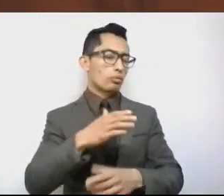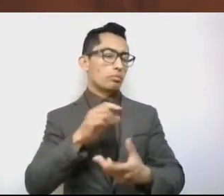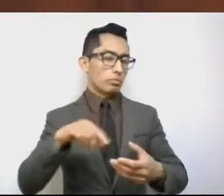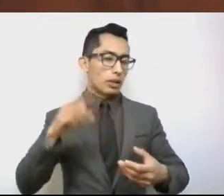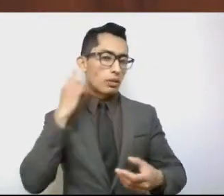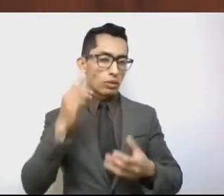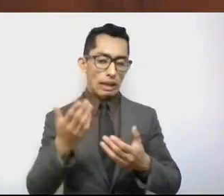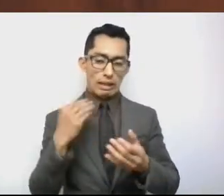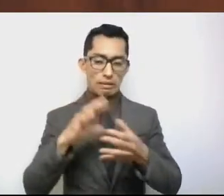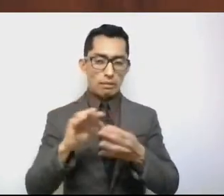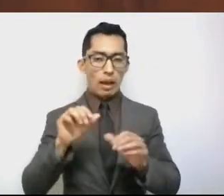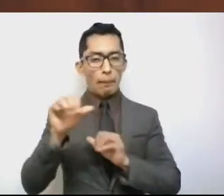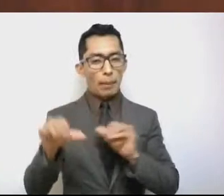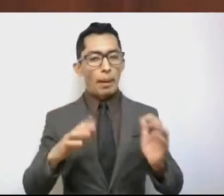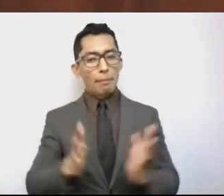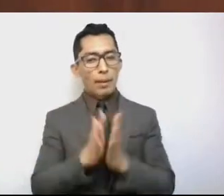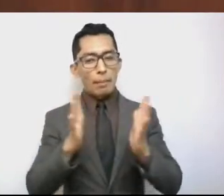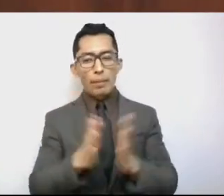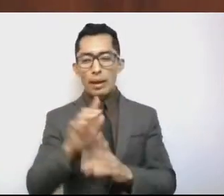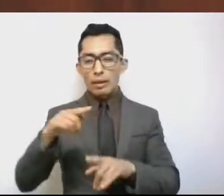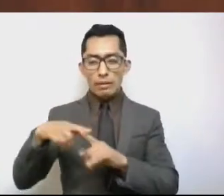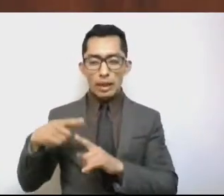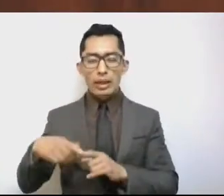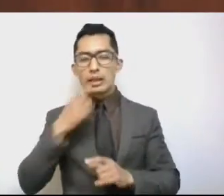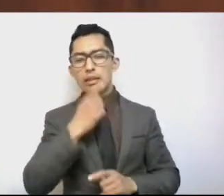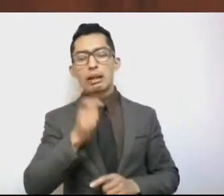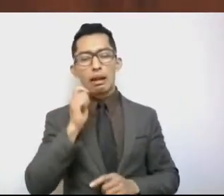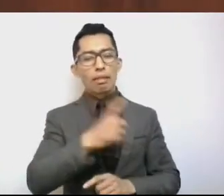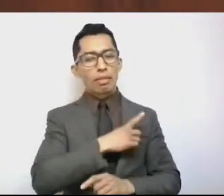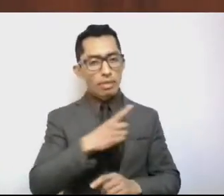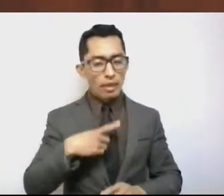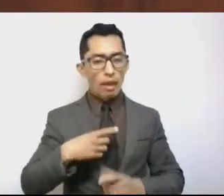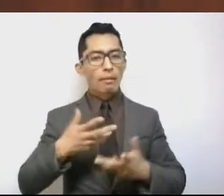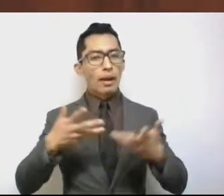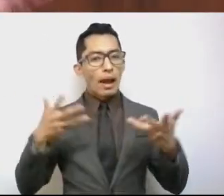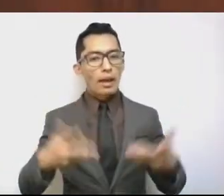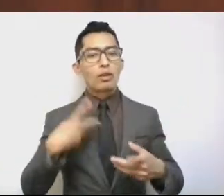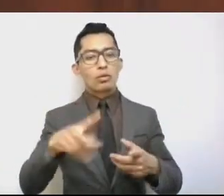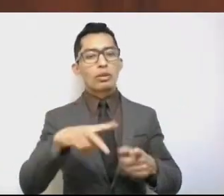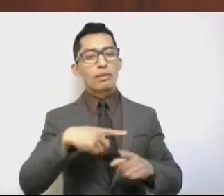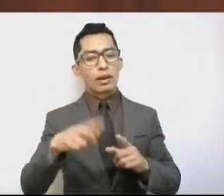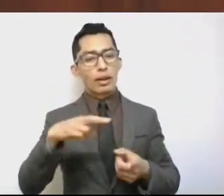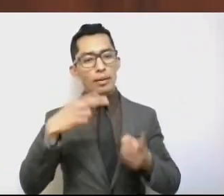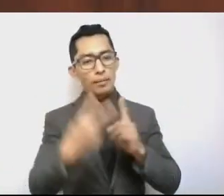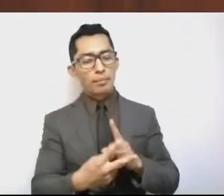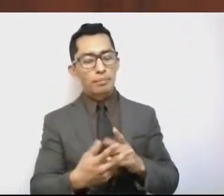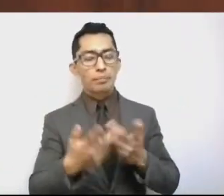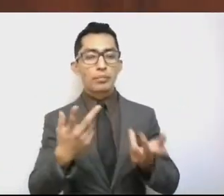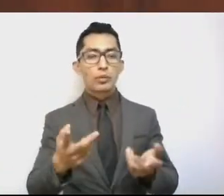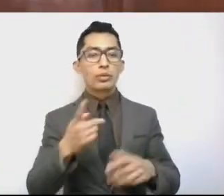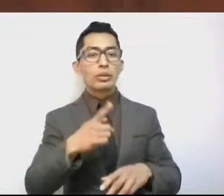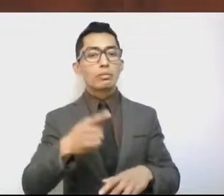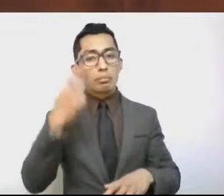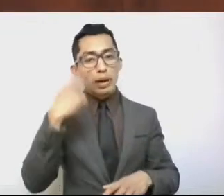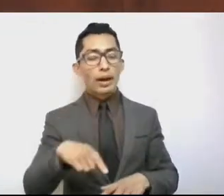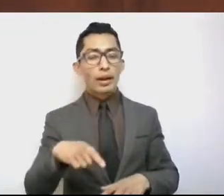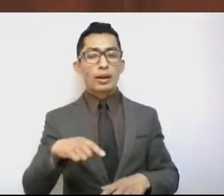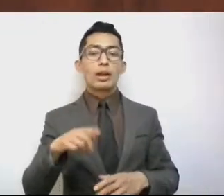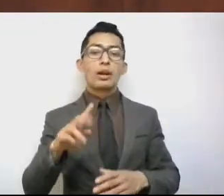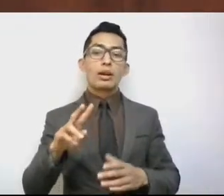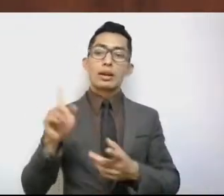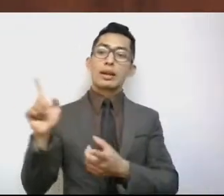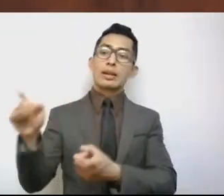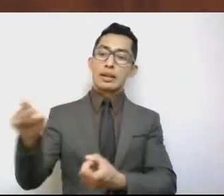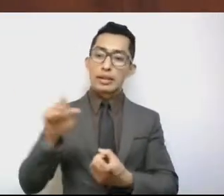participaron, finalmente hay que actuar en distintas pistas. Al tiempo de evitar que caiga la recaudación, hay